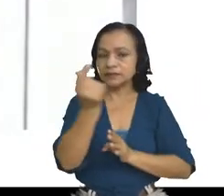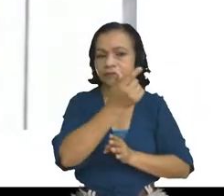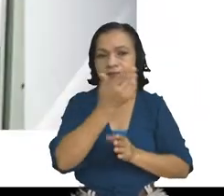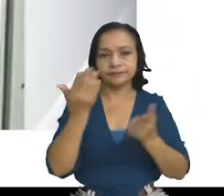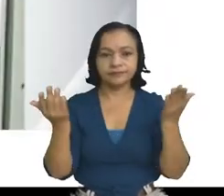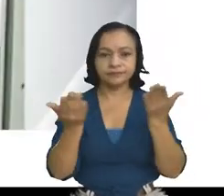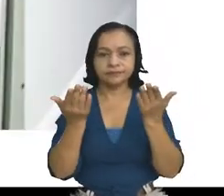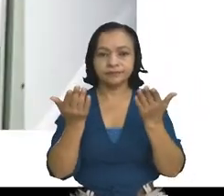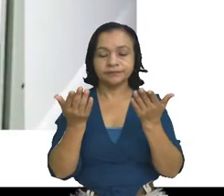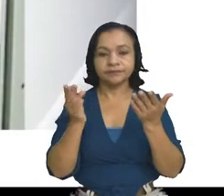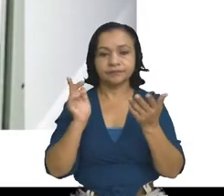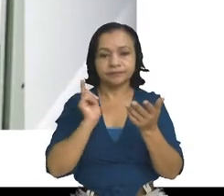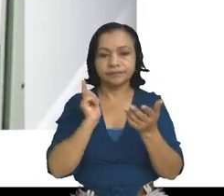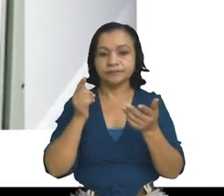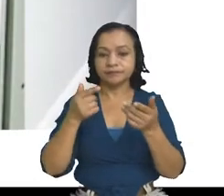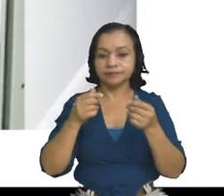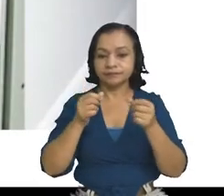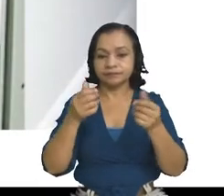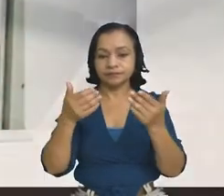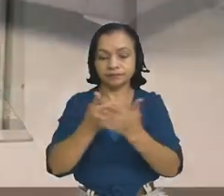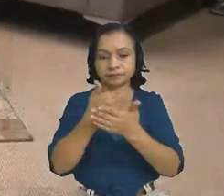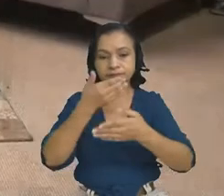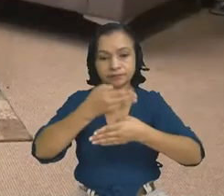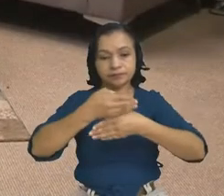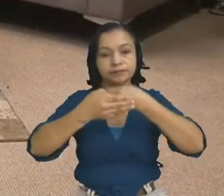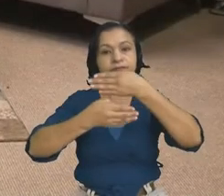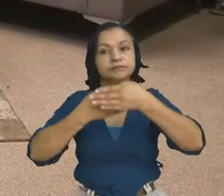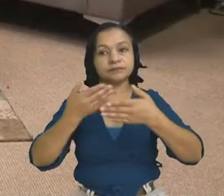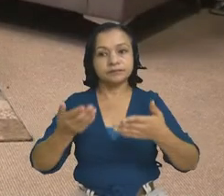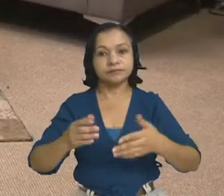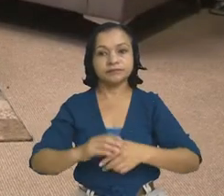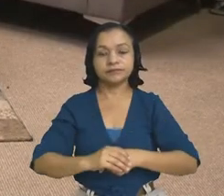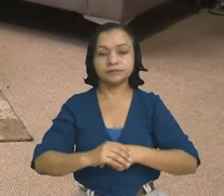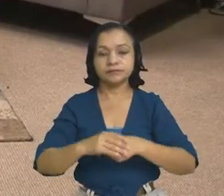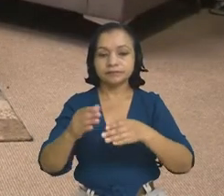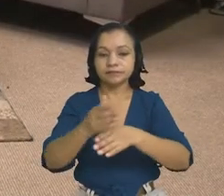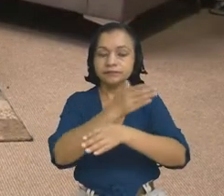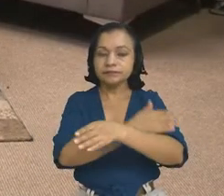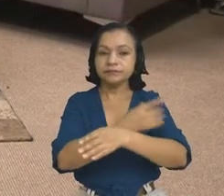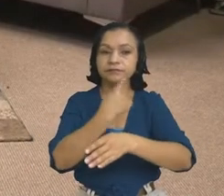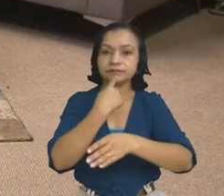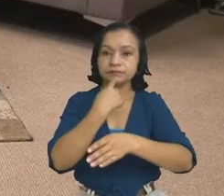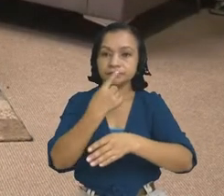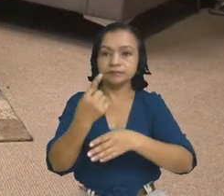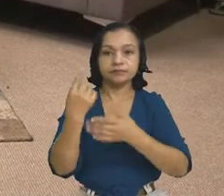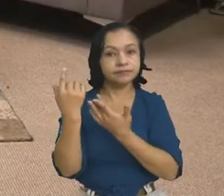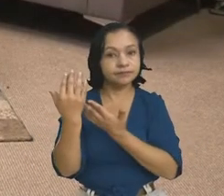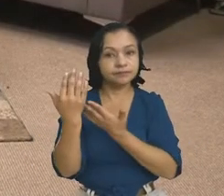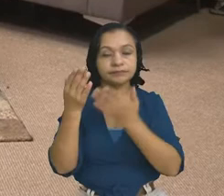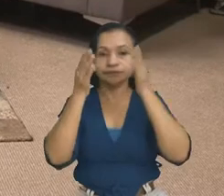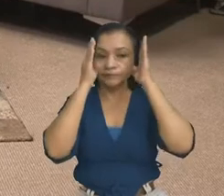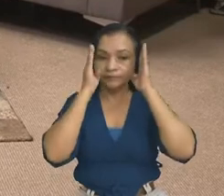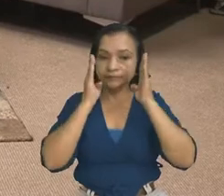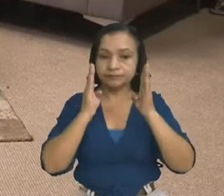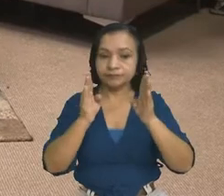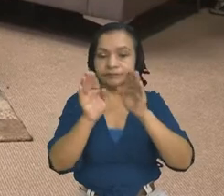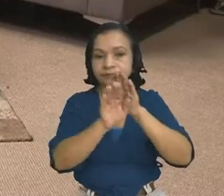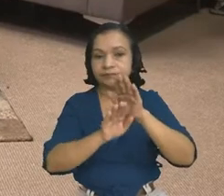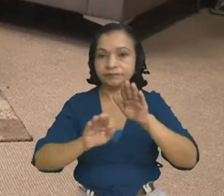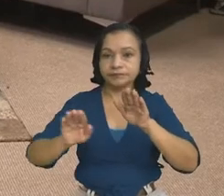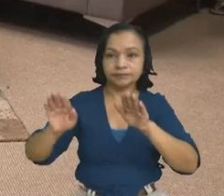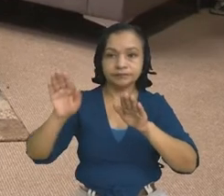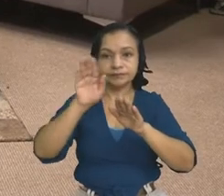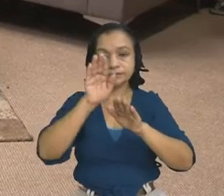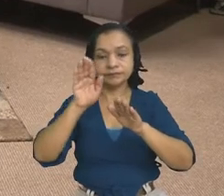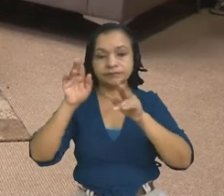proyección, pues, de alcance y durabilidad de esta nueva infraestructura. Como decíamos al inicio, nosotros esperamos atender más